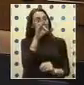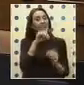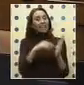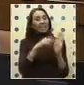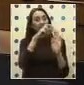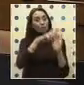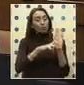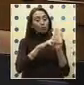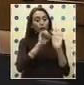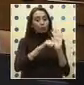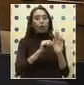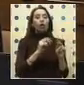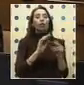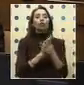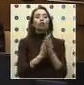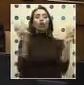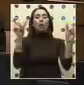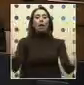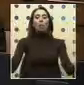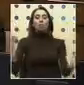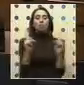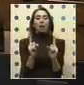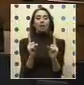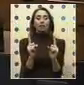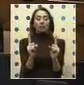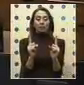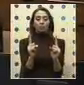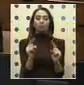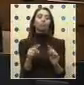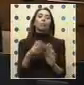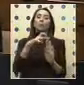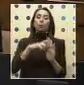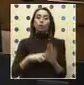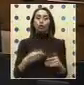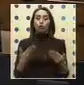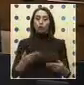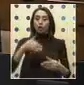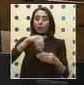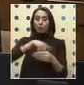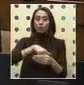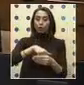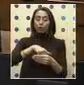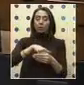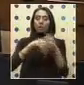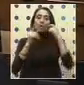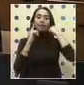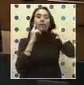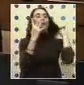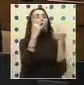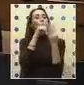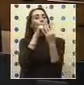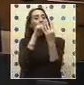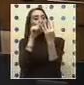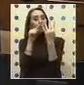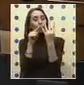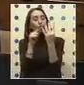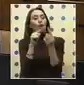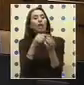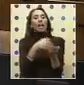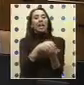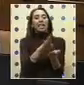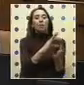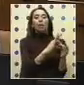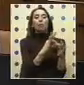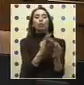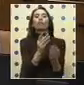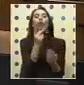posibilidad de recurrir a todas las partes. El proyecto que votamos esta mañana apunta a cuatro elementos. A eliminar la causal